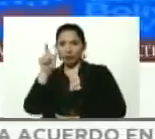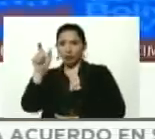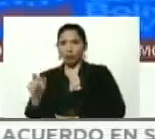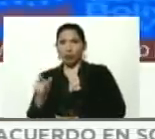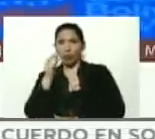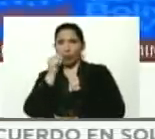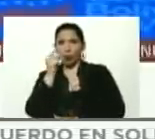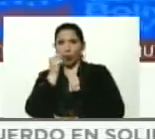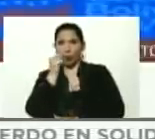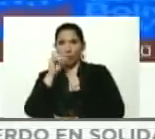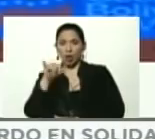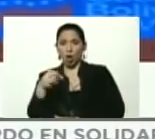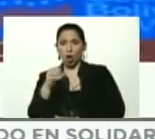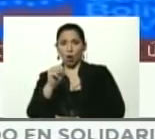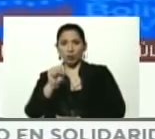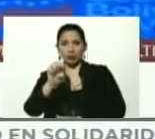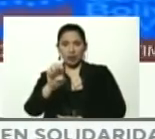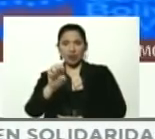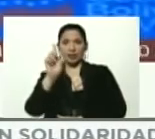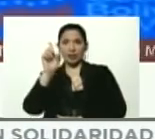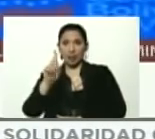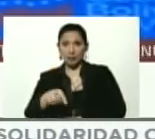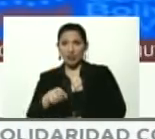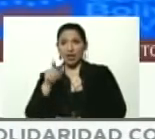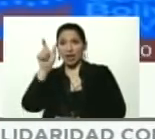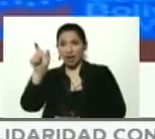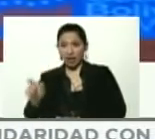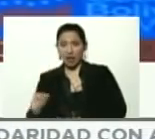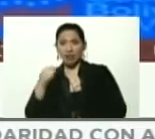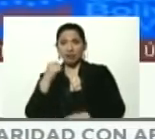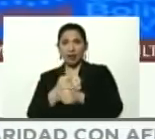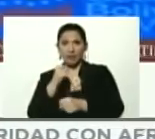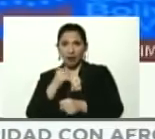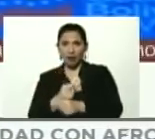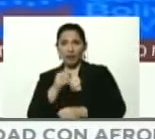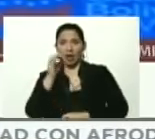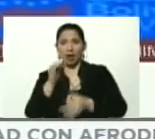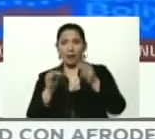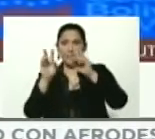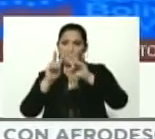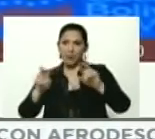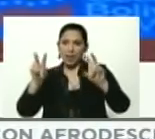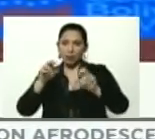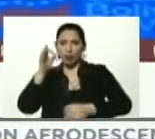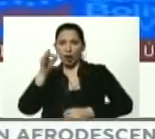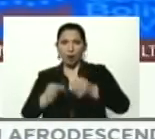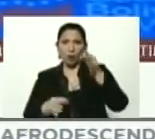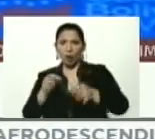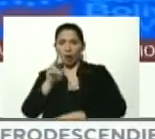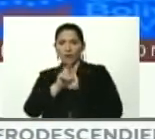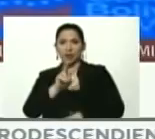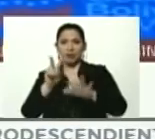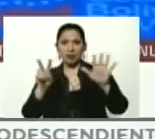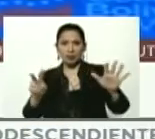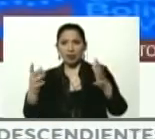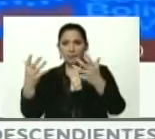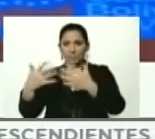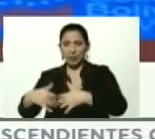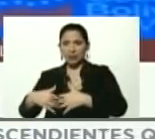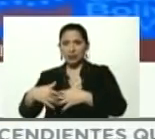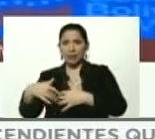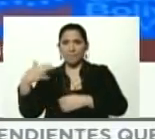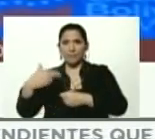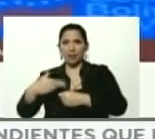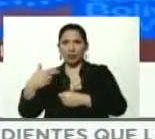Hernández también fungía de experto y de abogado de estas 27 empresas petroleras en